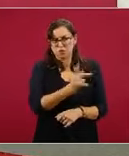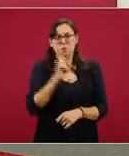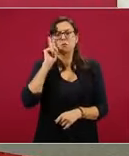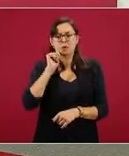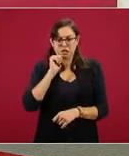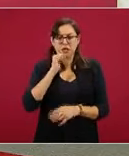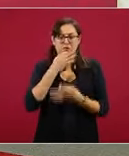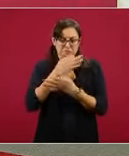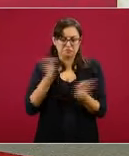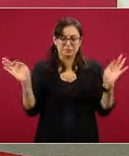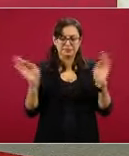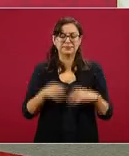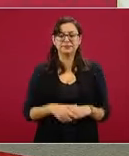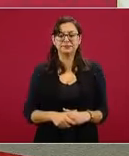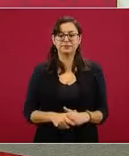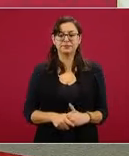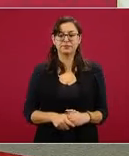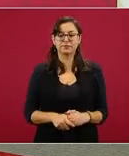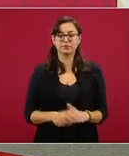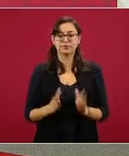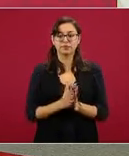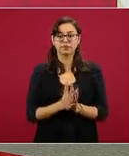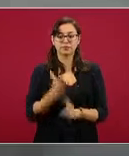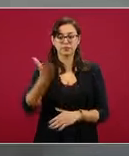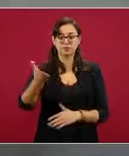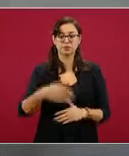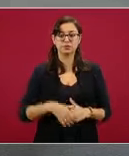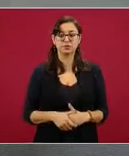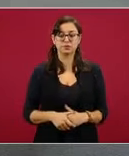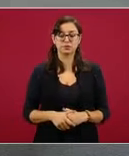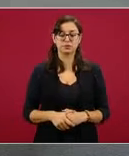día de mañana. ¿Sí? Por favor.